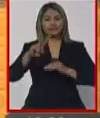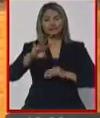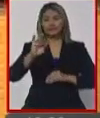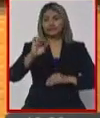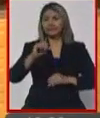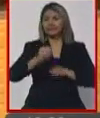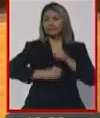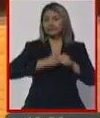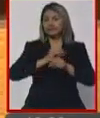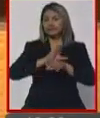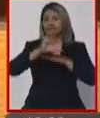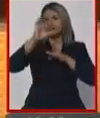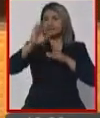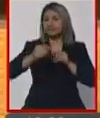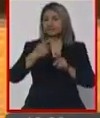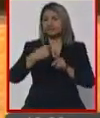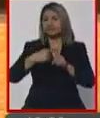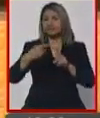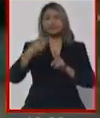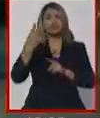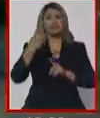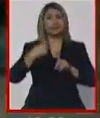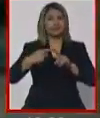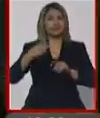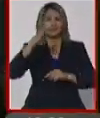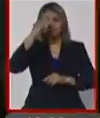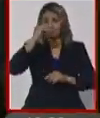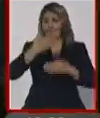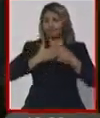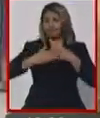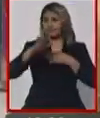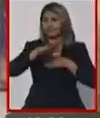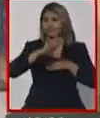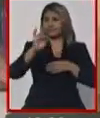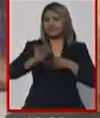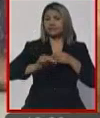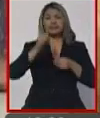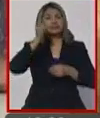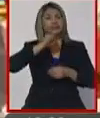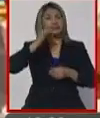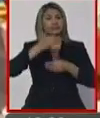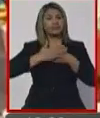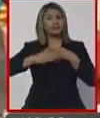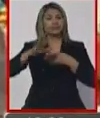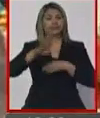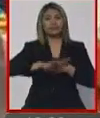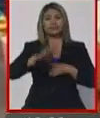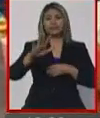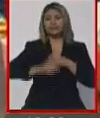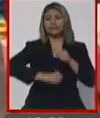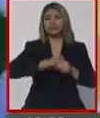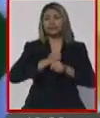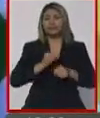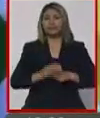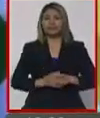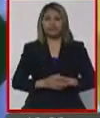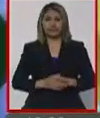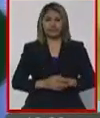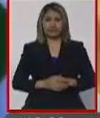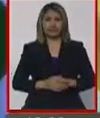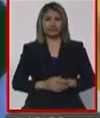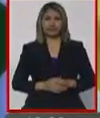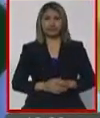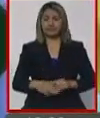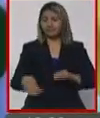28 años que hayan cumplido cuarta parte de su condena, varones a partir de los 58 y mujeres a partir de los 55 años.